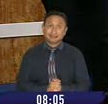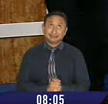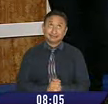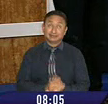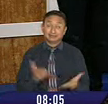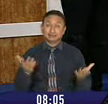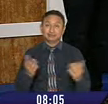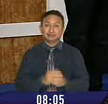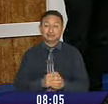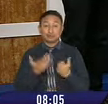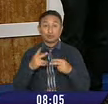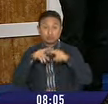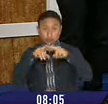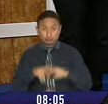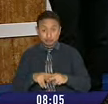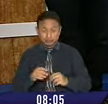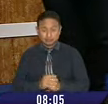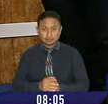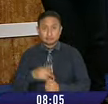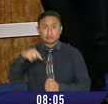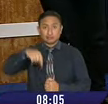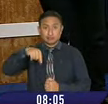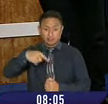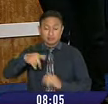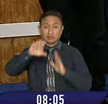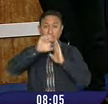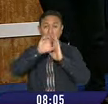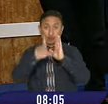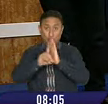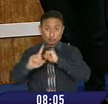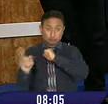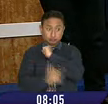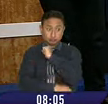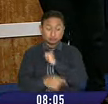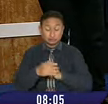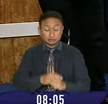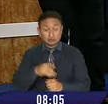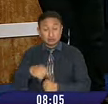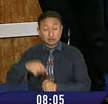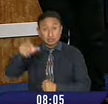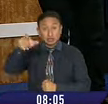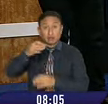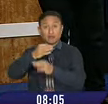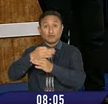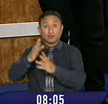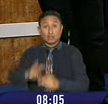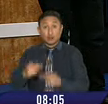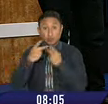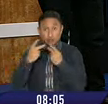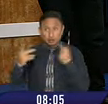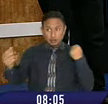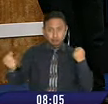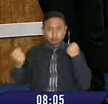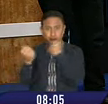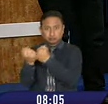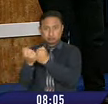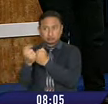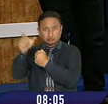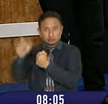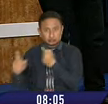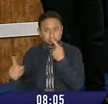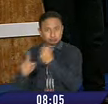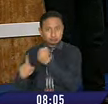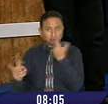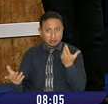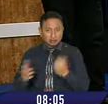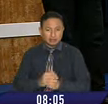Estaba chequeando, esto está tipificado en el COIP, porque usted está agrediendo a un funcionario público, a un agente. Es que eso es